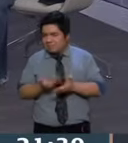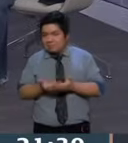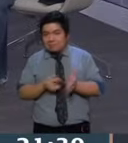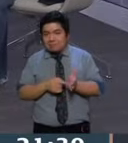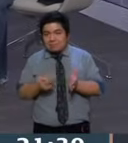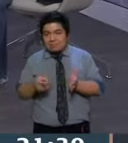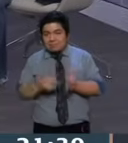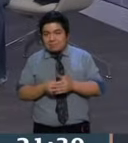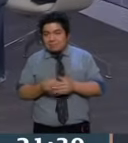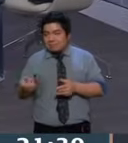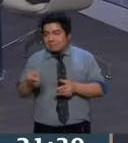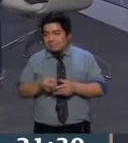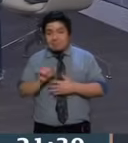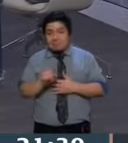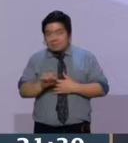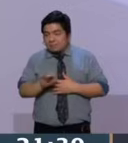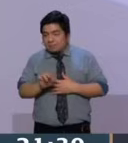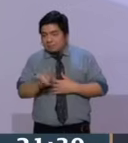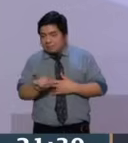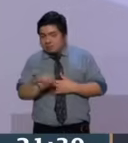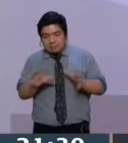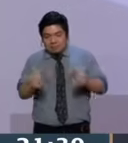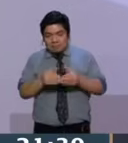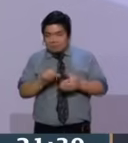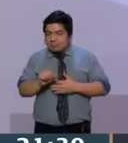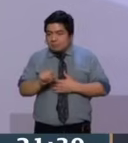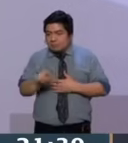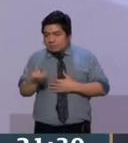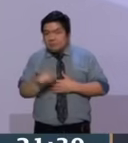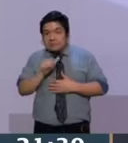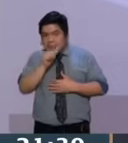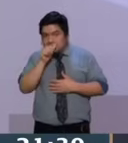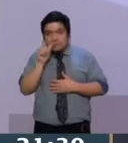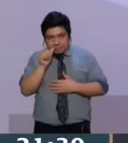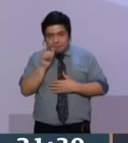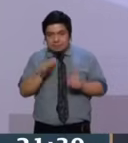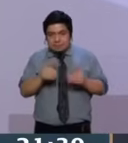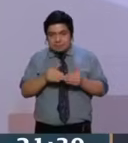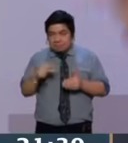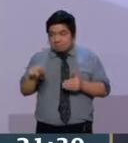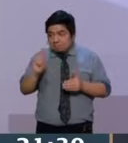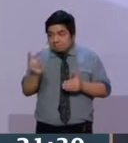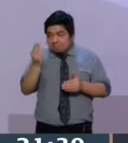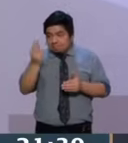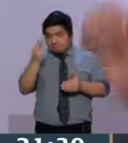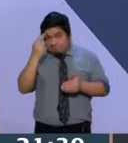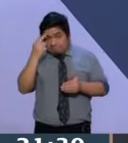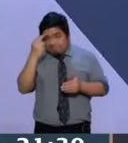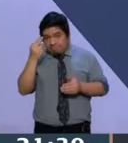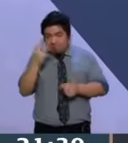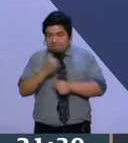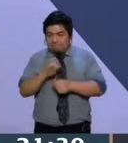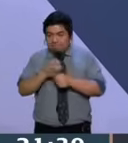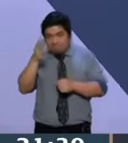Santiago documentos. Taboada cerró el 60% de las estancias infantiles que tenía en la Benito Juárez. Claro. Su universidad de la tercera edad, me